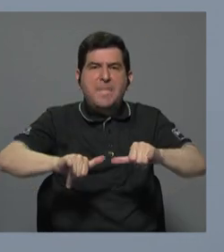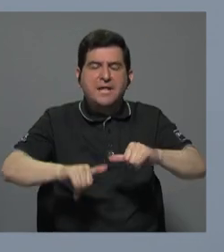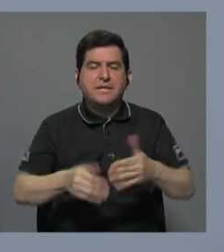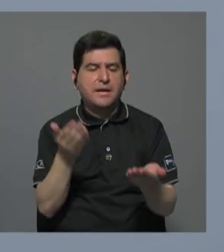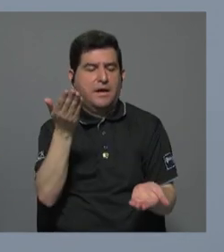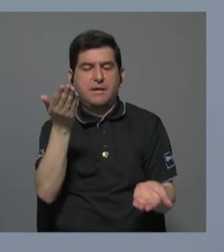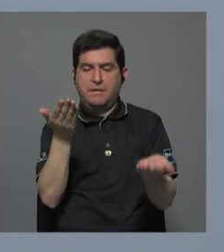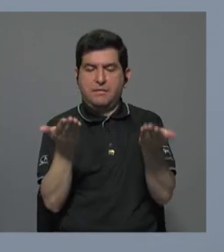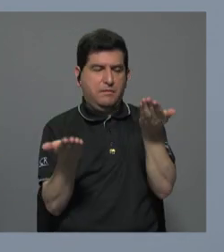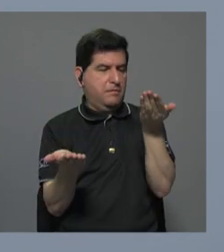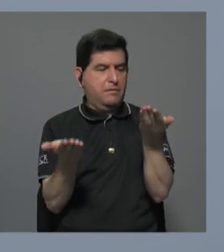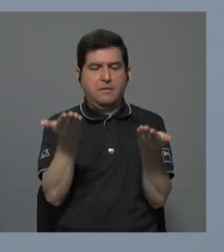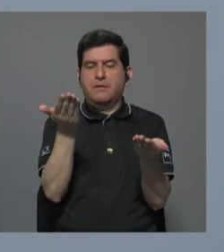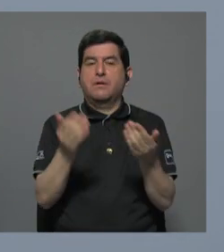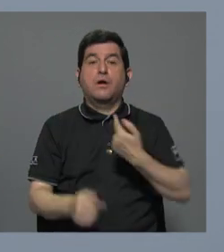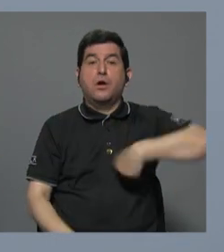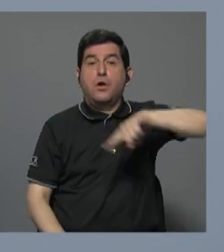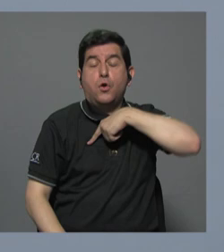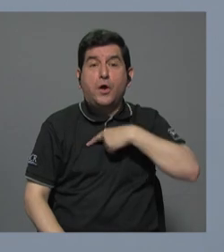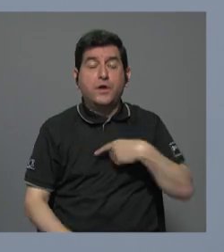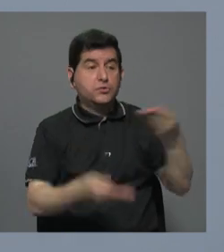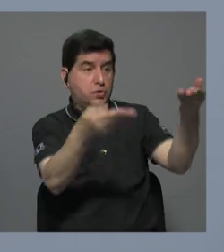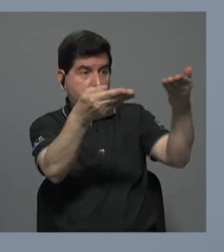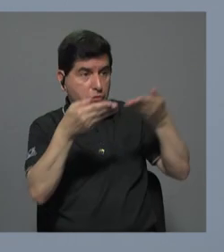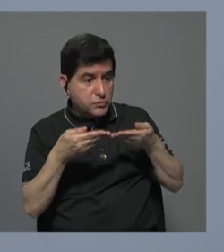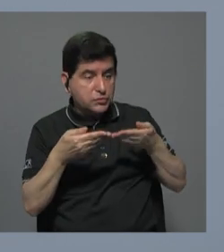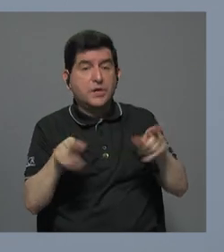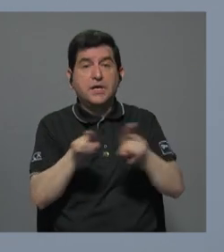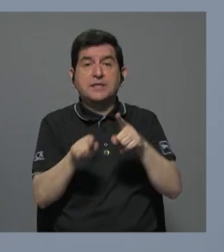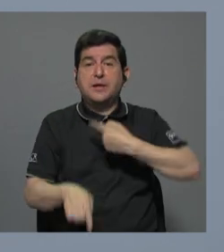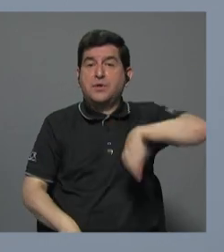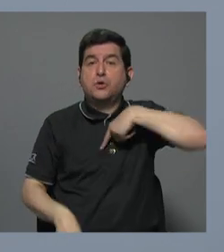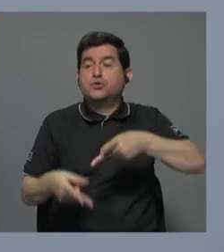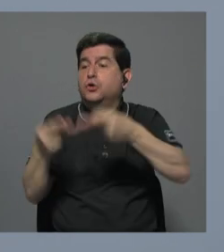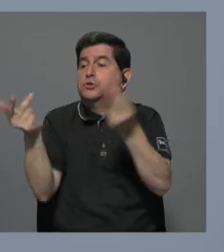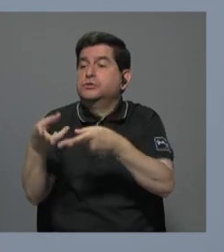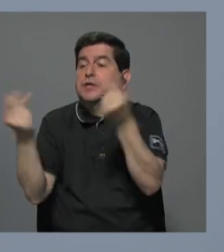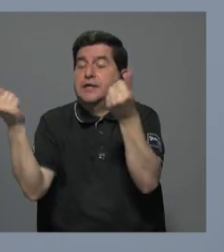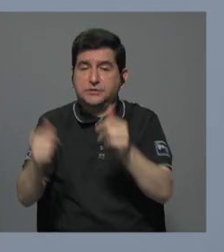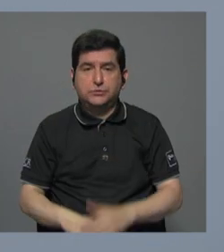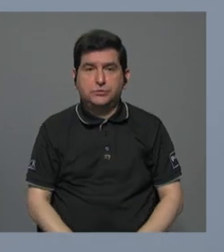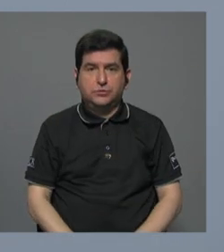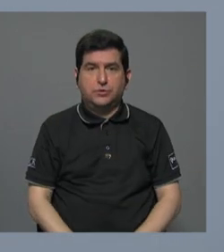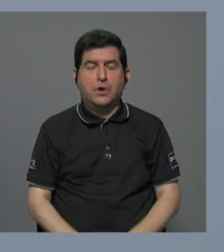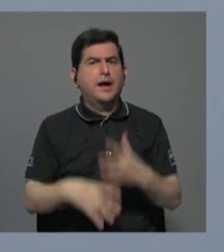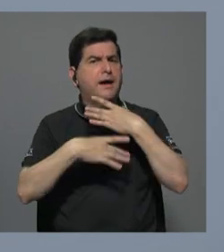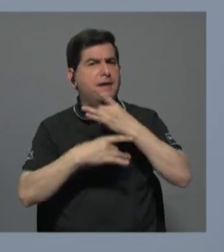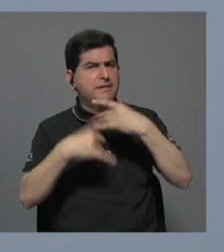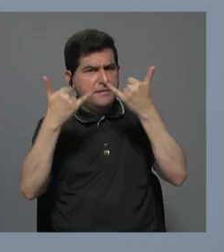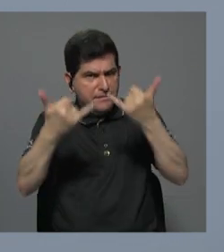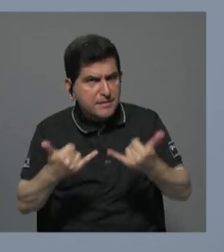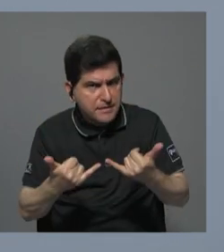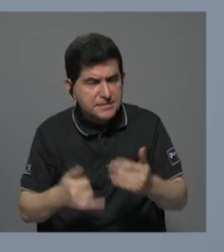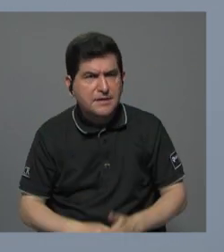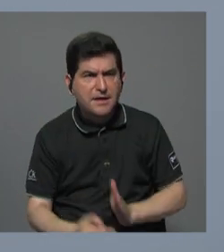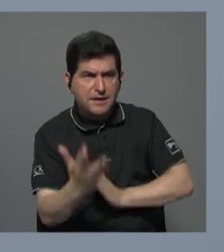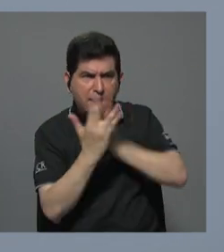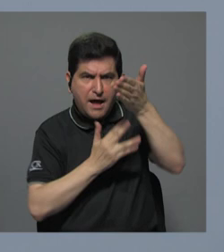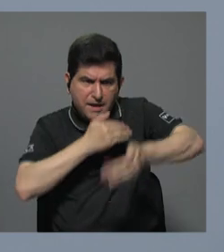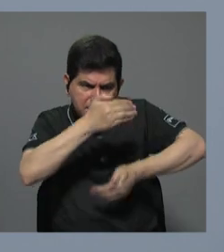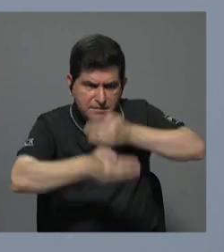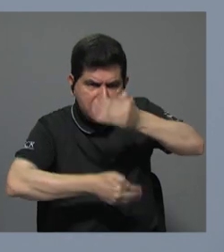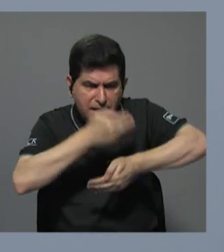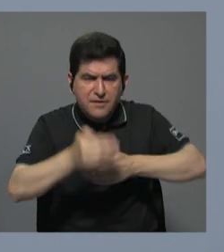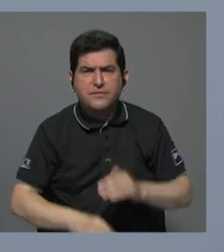balance entre lo que nosotros recibíamos y lo que nosotros gastamos lo que resulta muy interesante es que a través de procesos